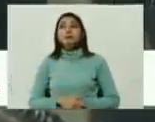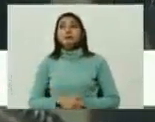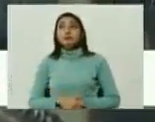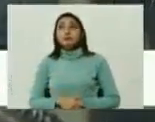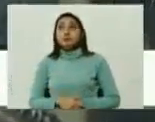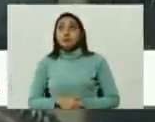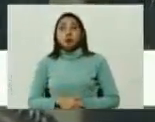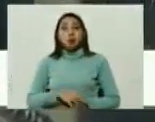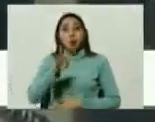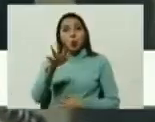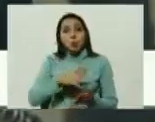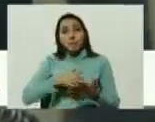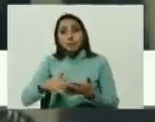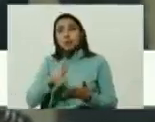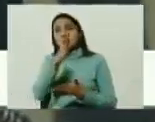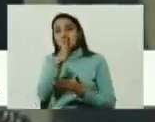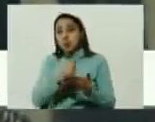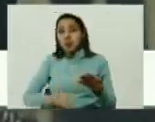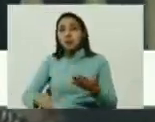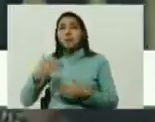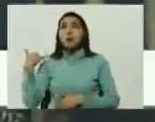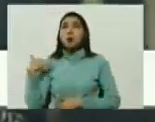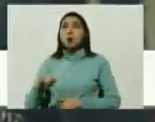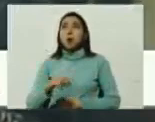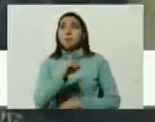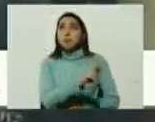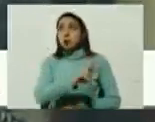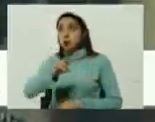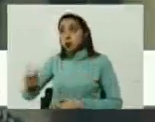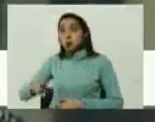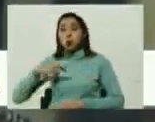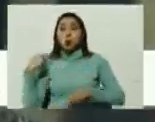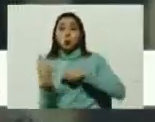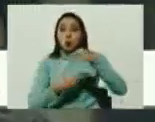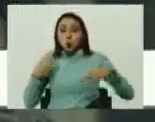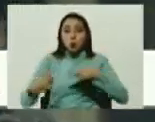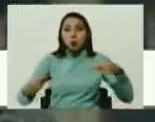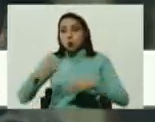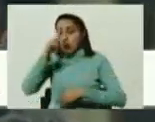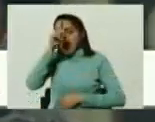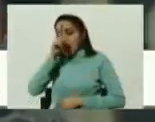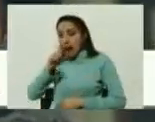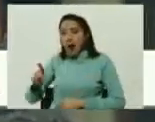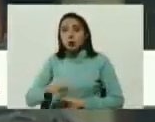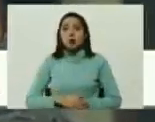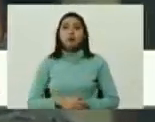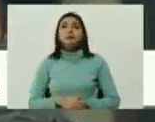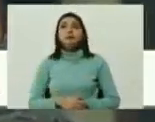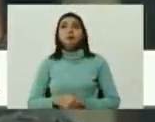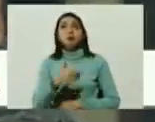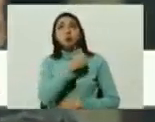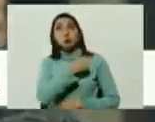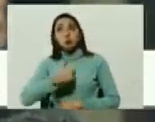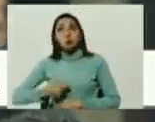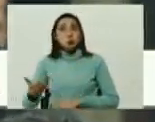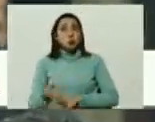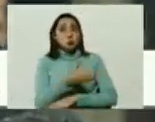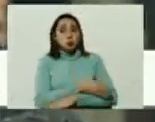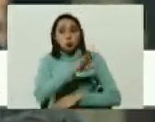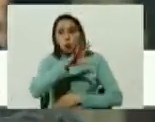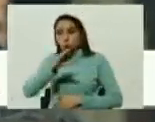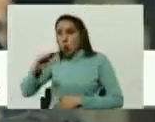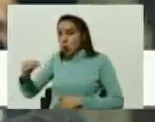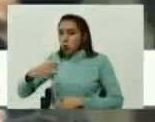más de 4 millones y medio en apenas 22 años revolución cuando los gobiernos de la cuarta república en más de 40 años